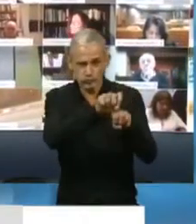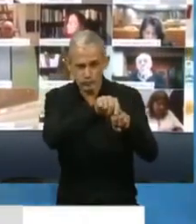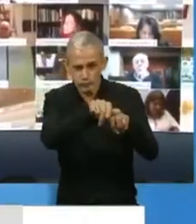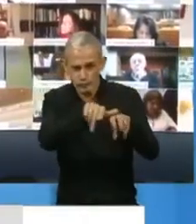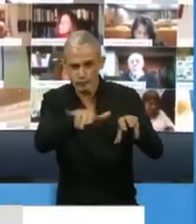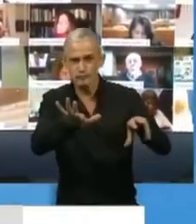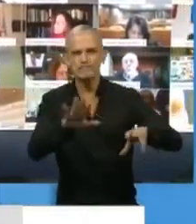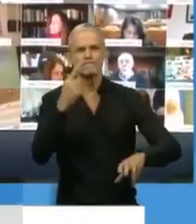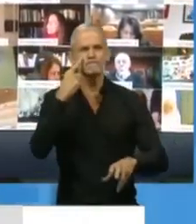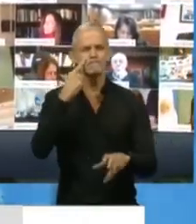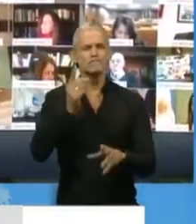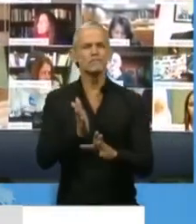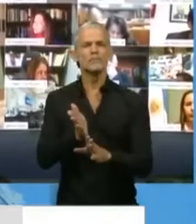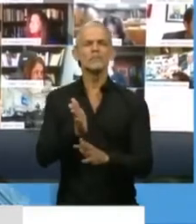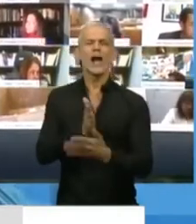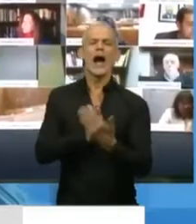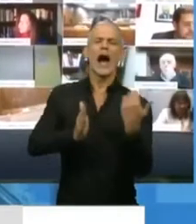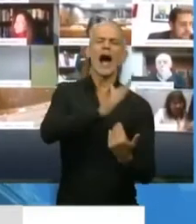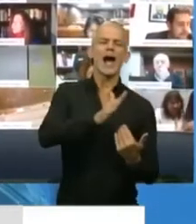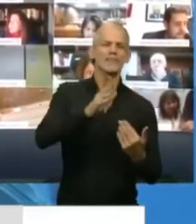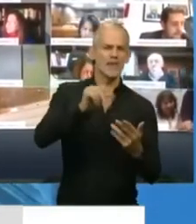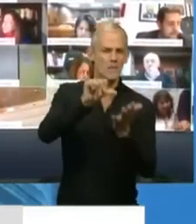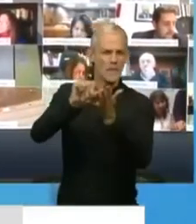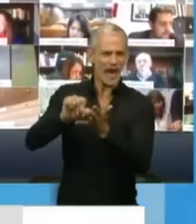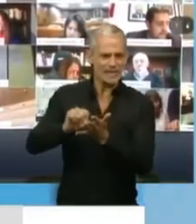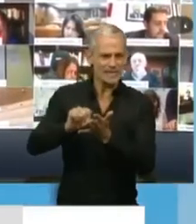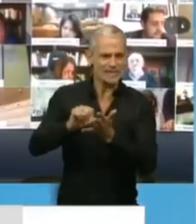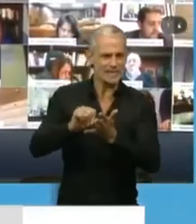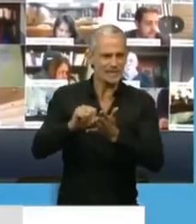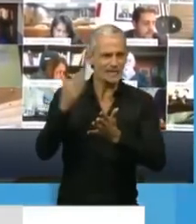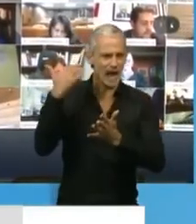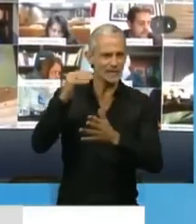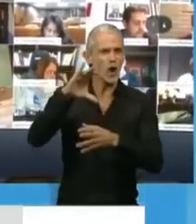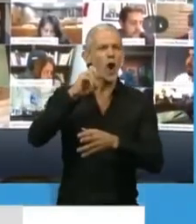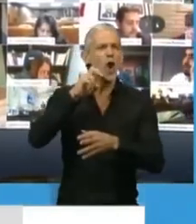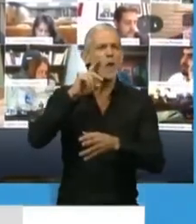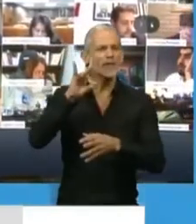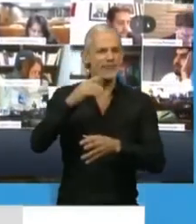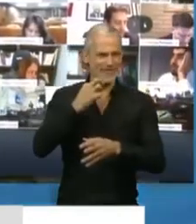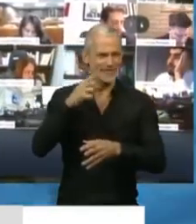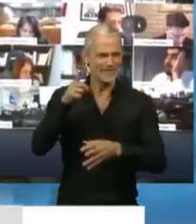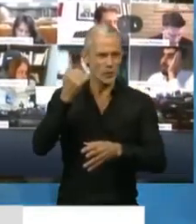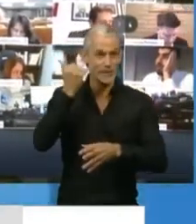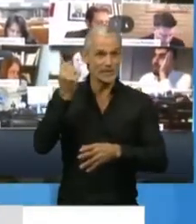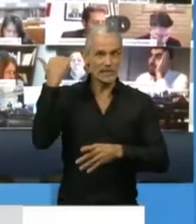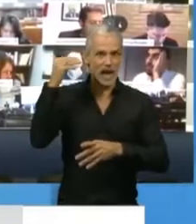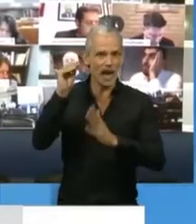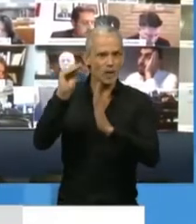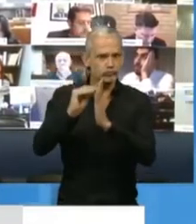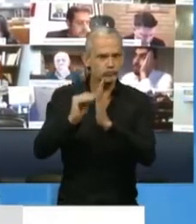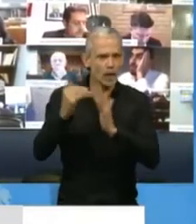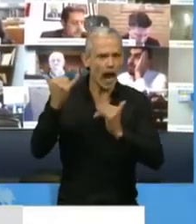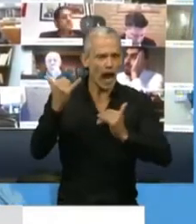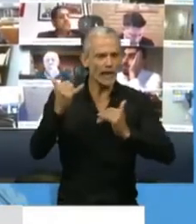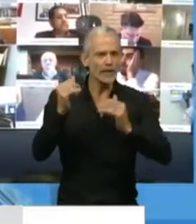que quienes nos precedían en la problemática del COVID tenían registradas una